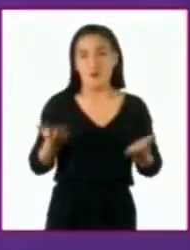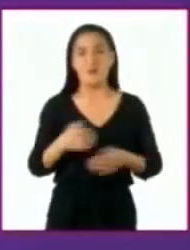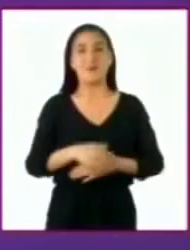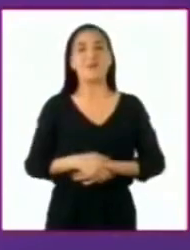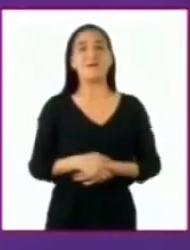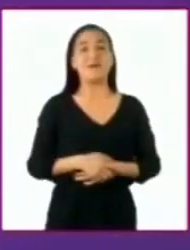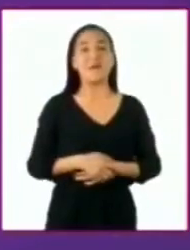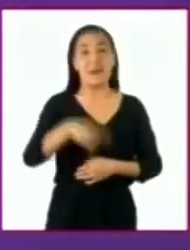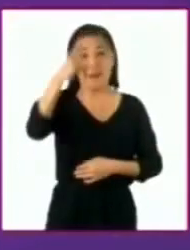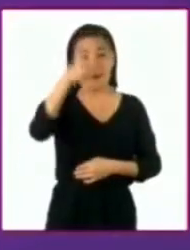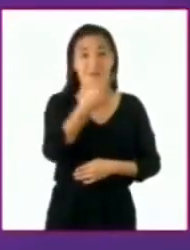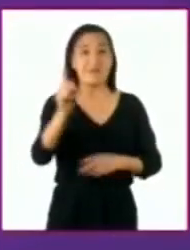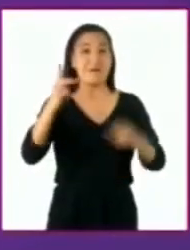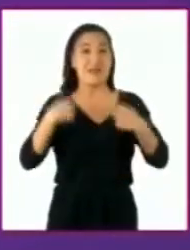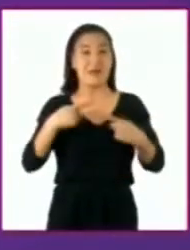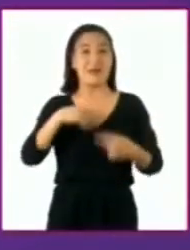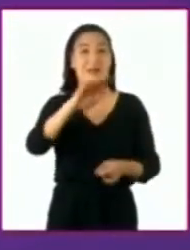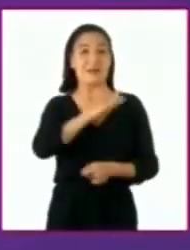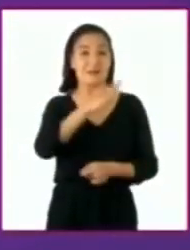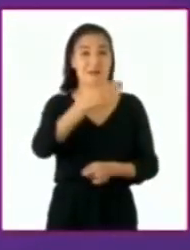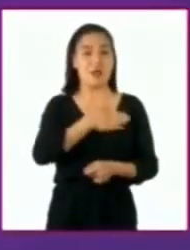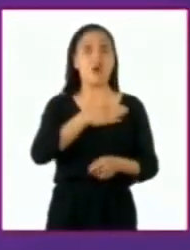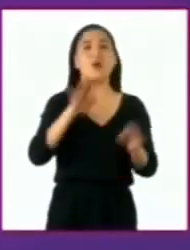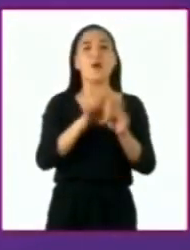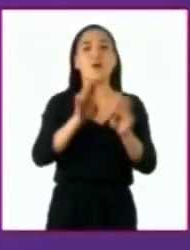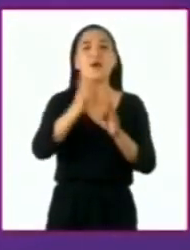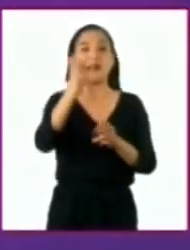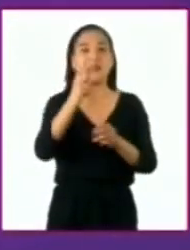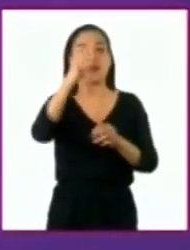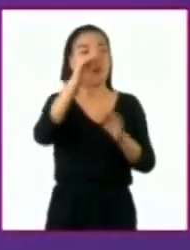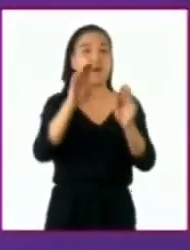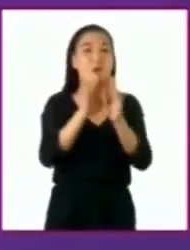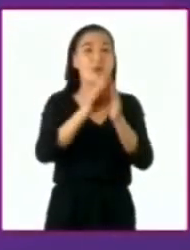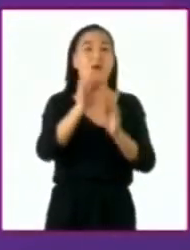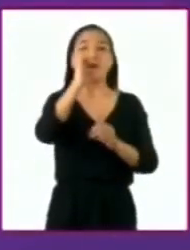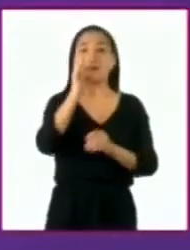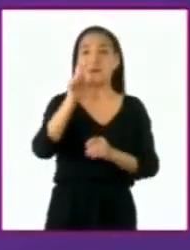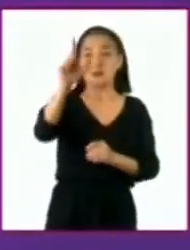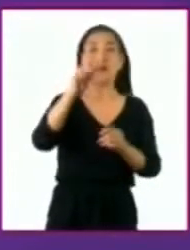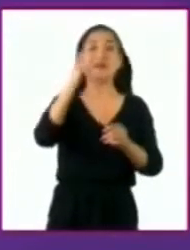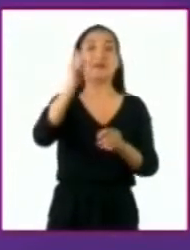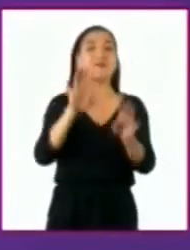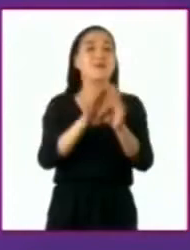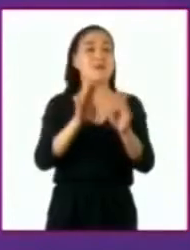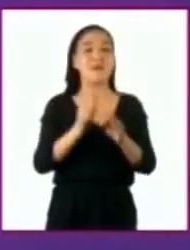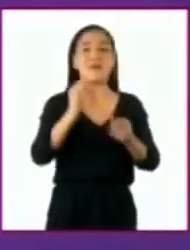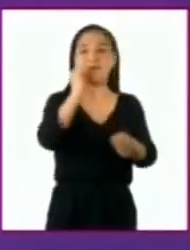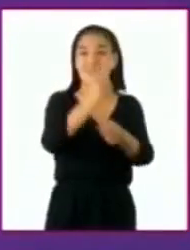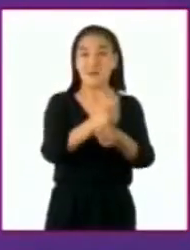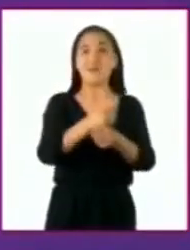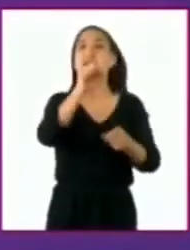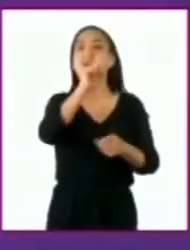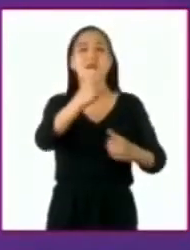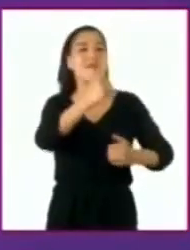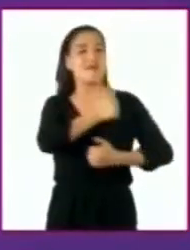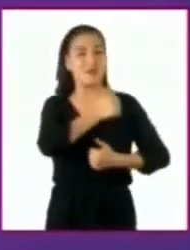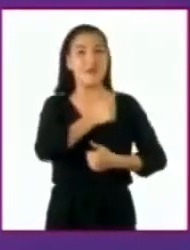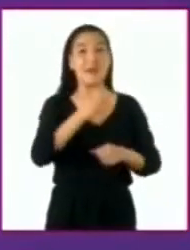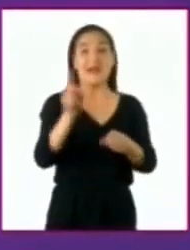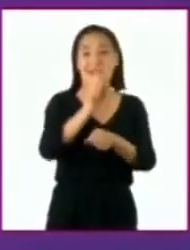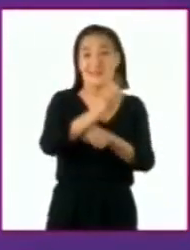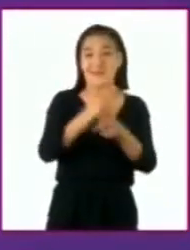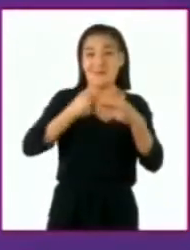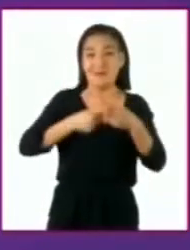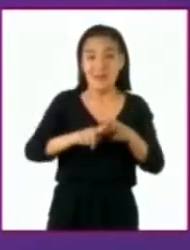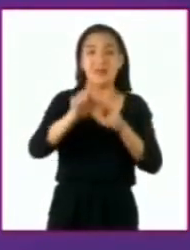los españoles, la conquista espiritual fue igual de relevante que la militar. Desde el principio, los conquistadores